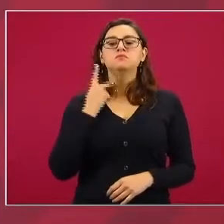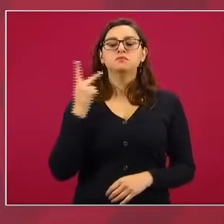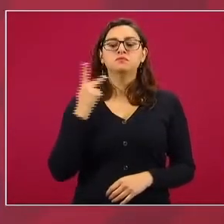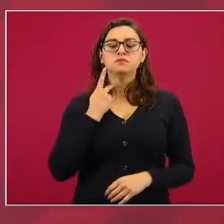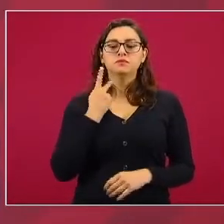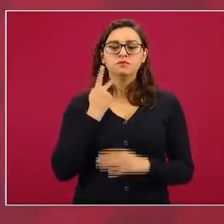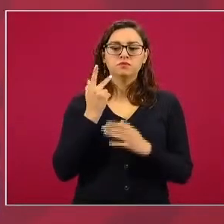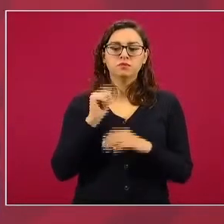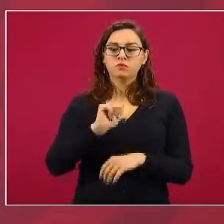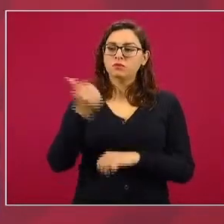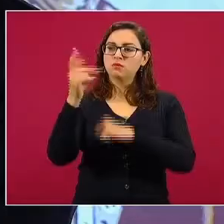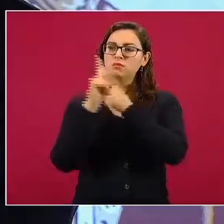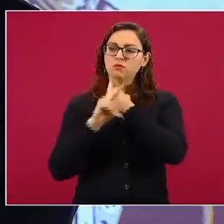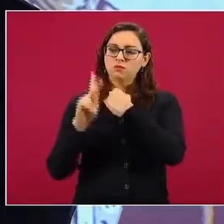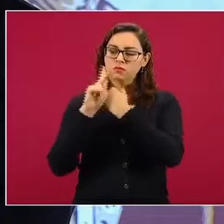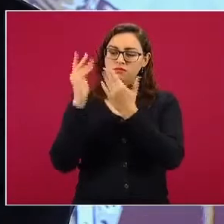respeto